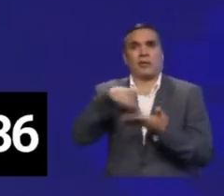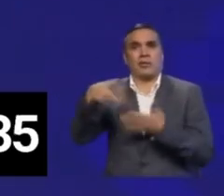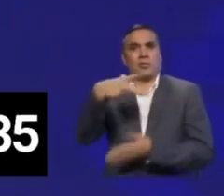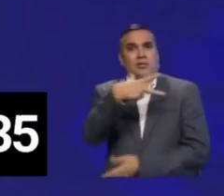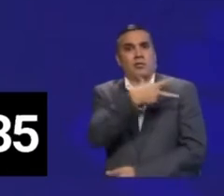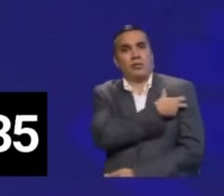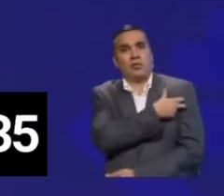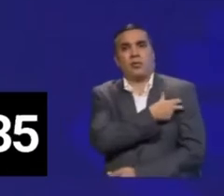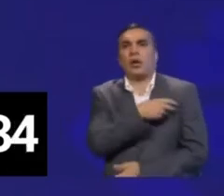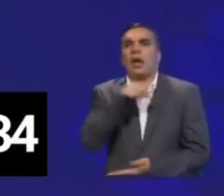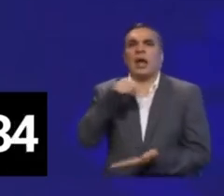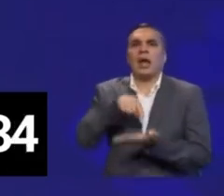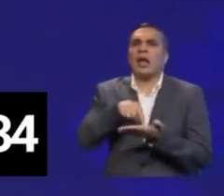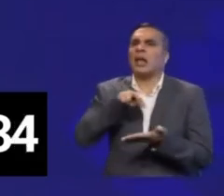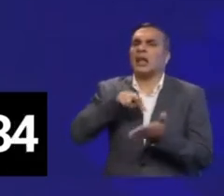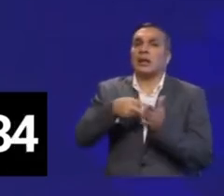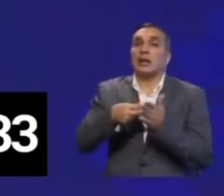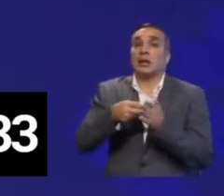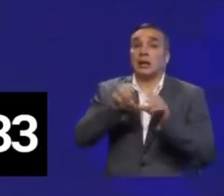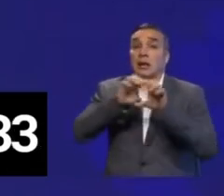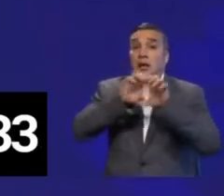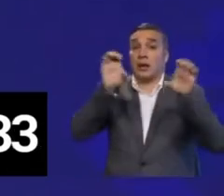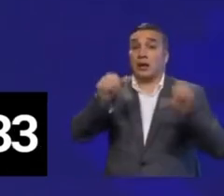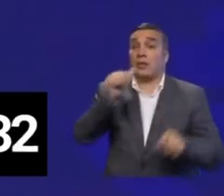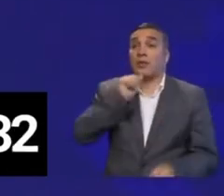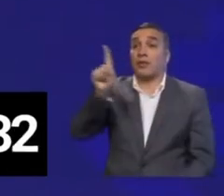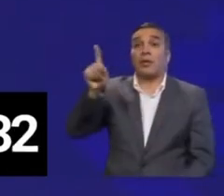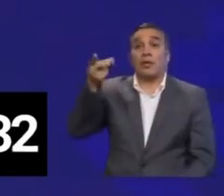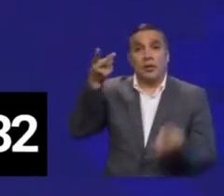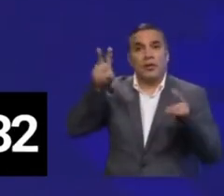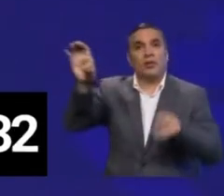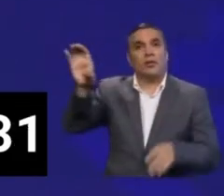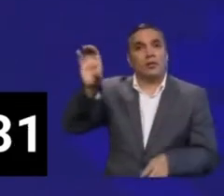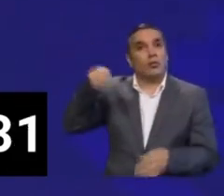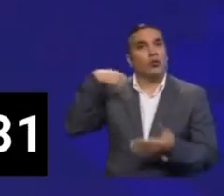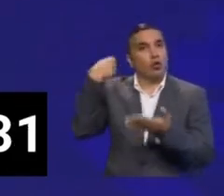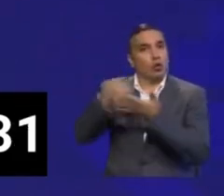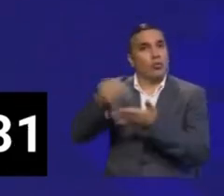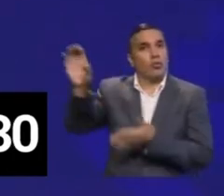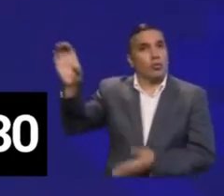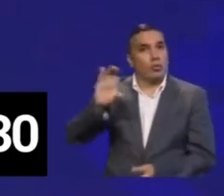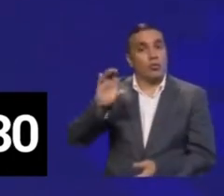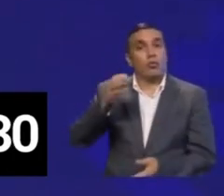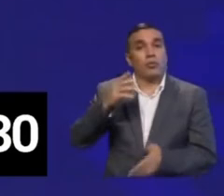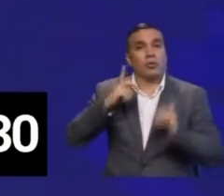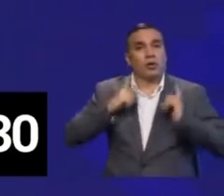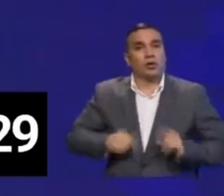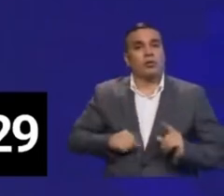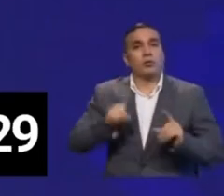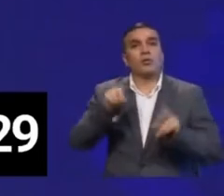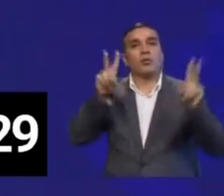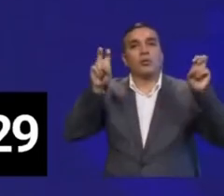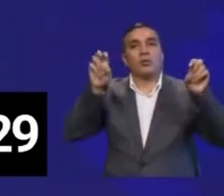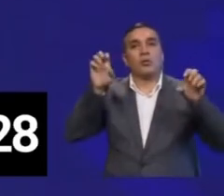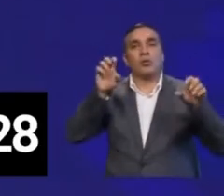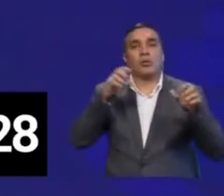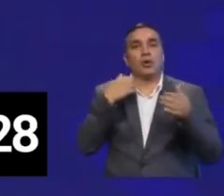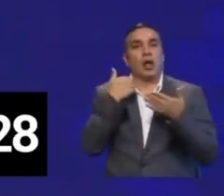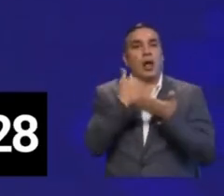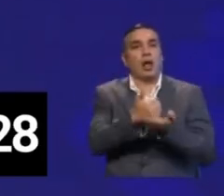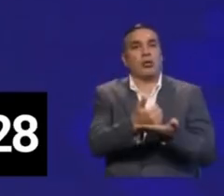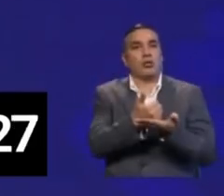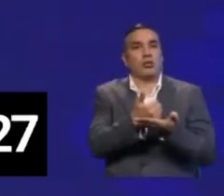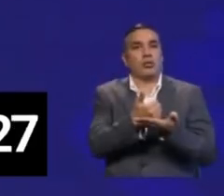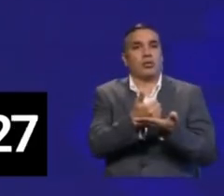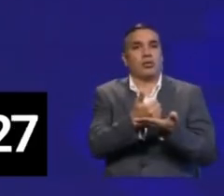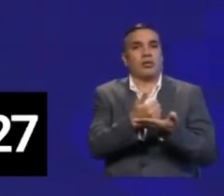vacuna. Aquí lo que hablamos es que la empresa privada también lo pueda traer y, como debe ser la salud, un esquema de solidaridad.